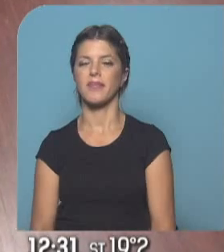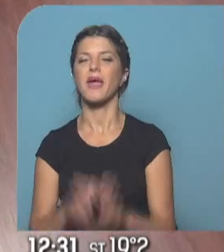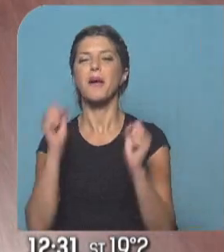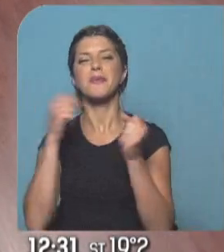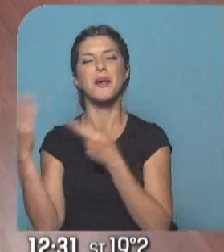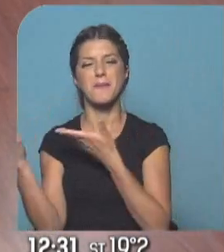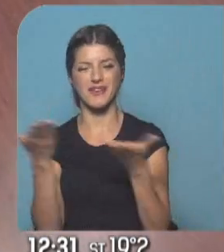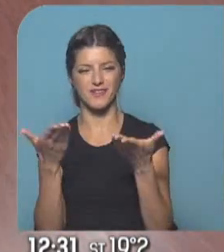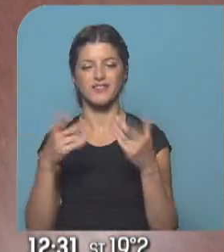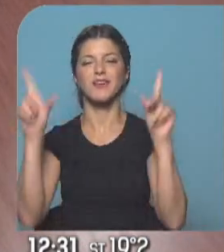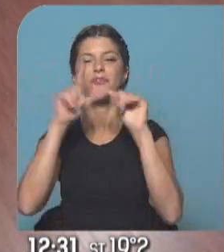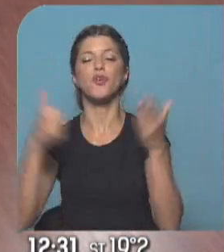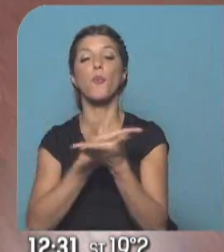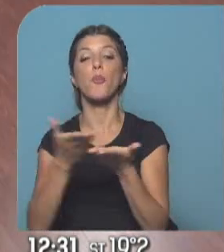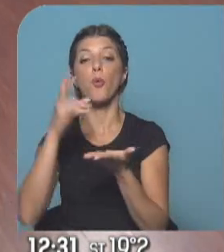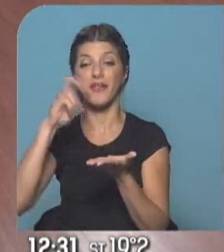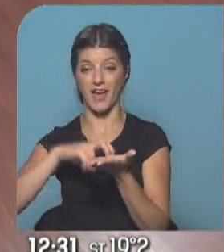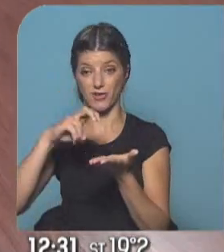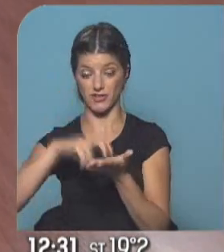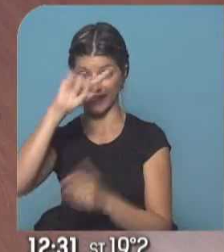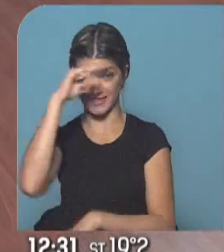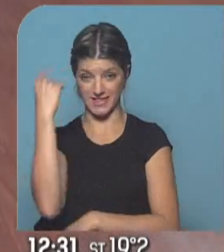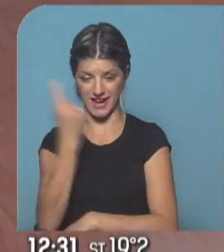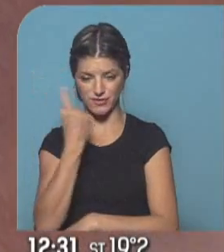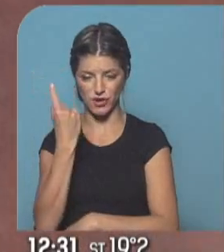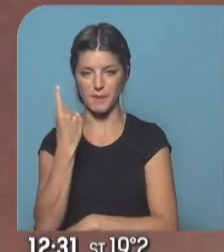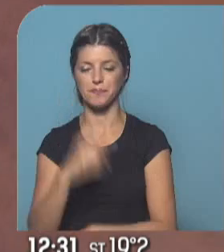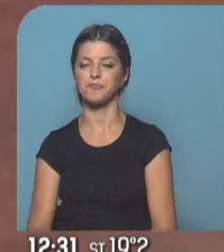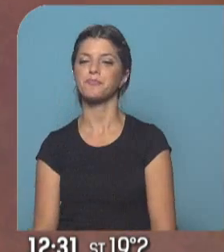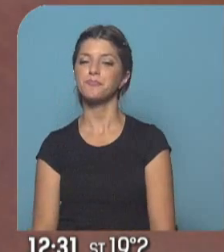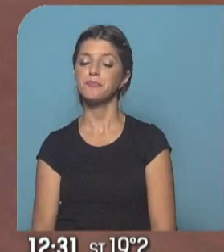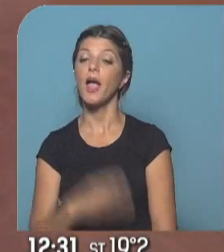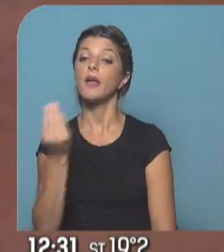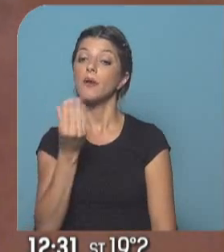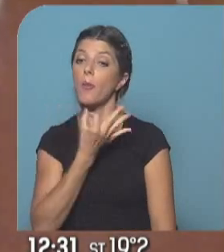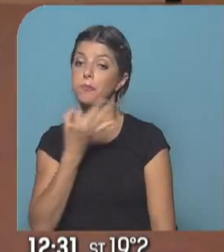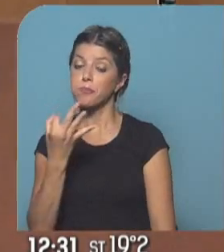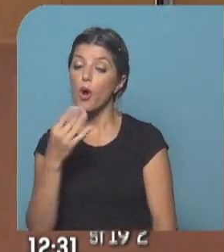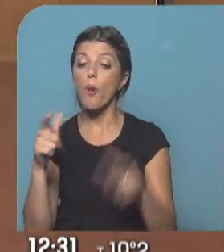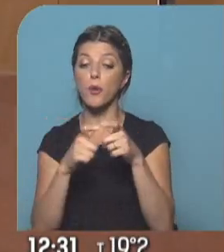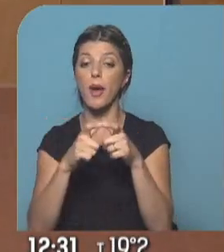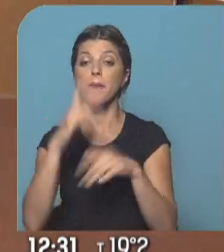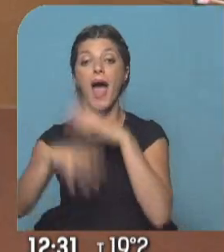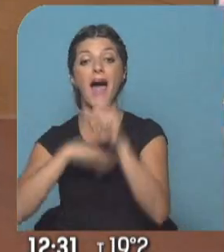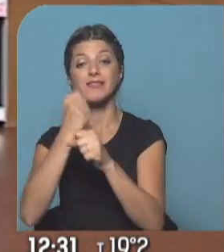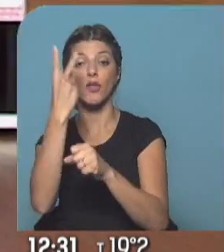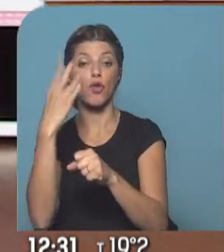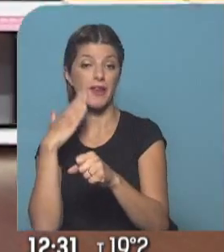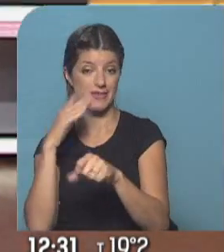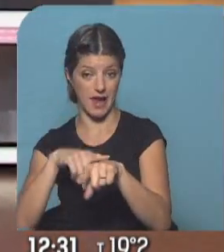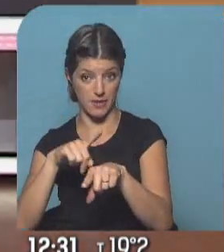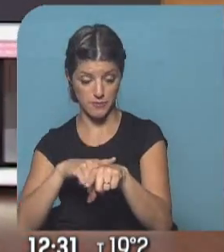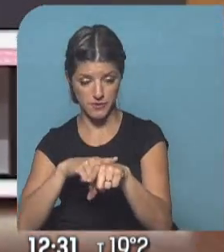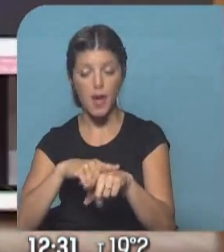Bienvenidos a la edición internacional del Noticiero de la Televisión Pública. Como todos los sábados, vamos a estar hasta las 14 compartiendo con ustedes las noticias